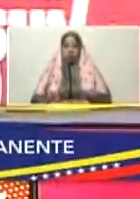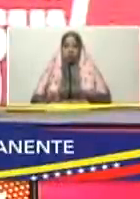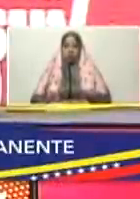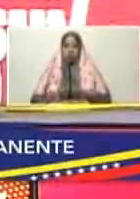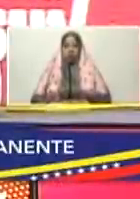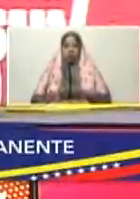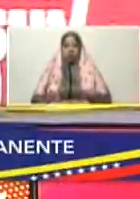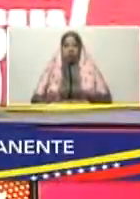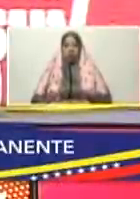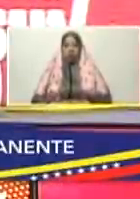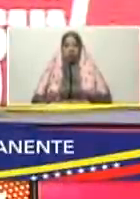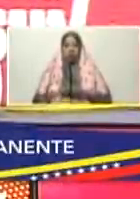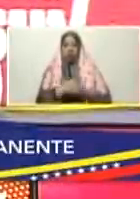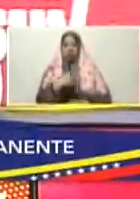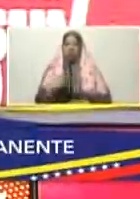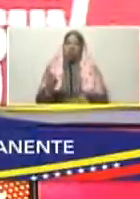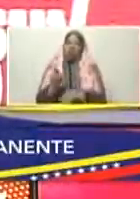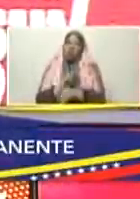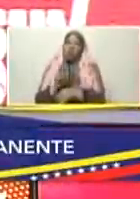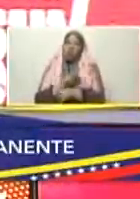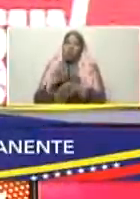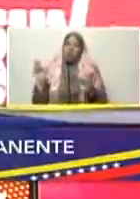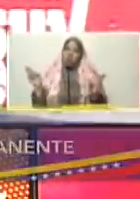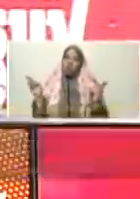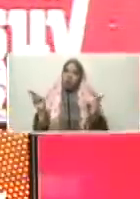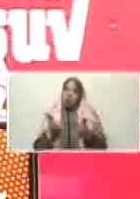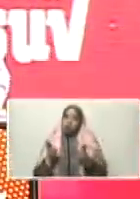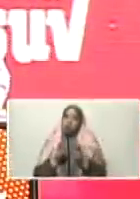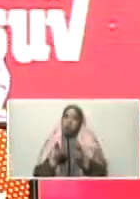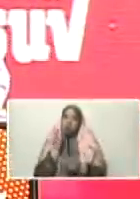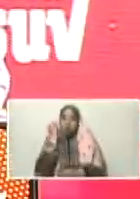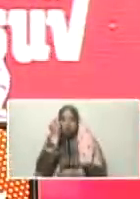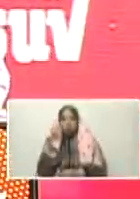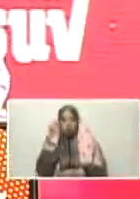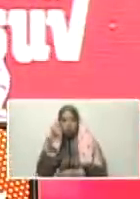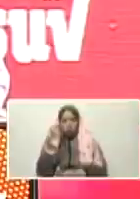quisiera compartir brevemente en esta breve reflexión